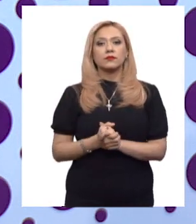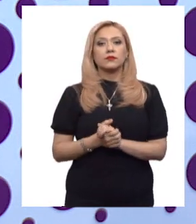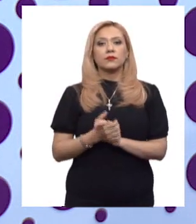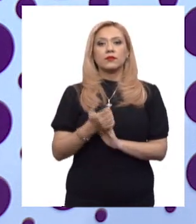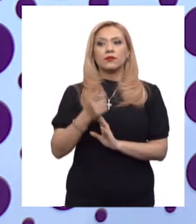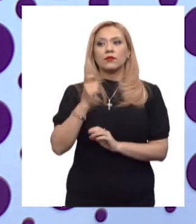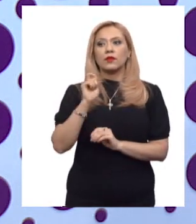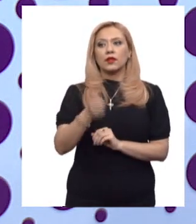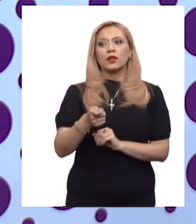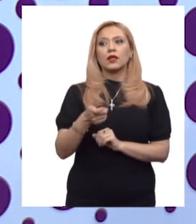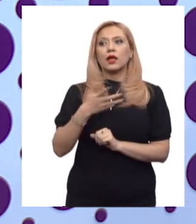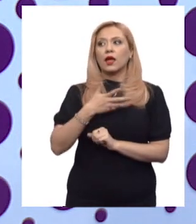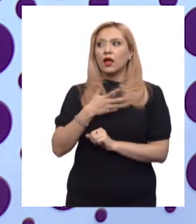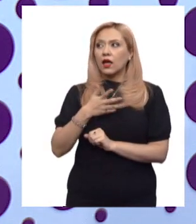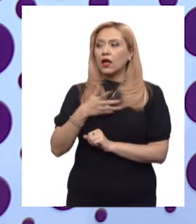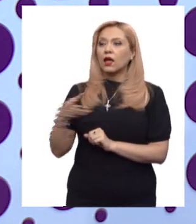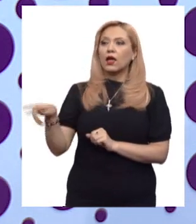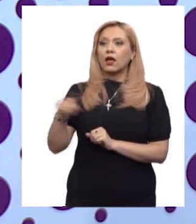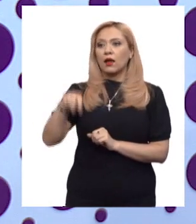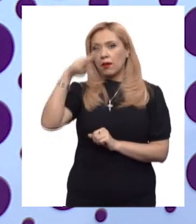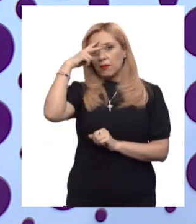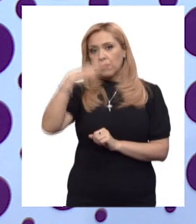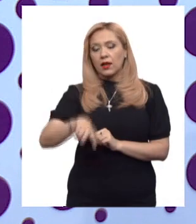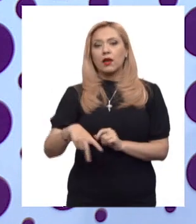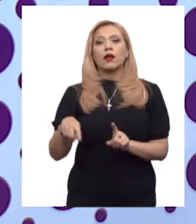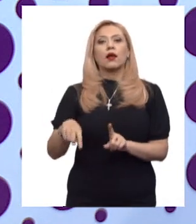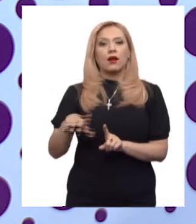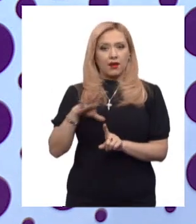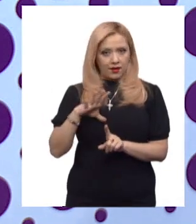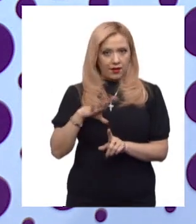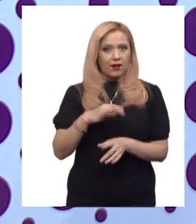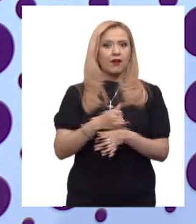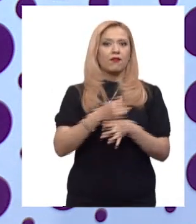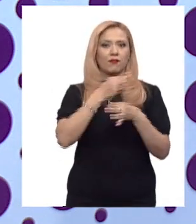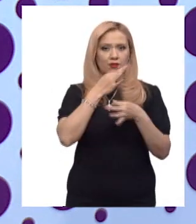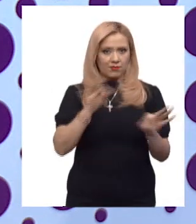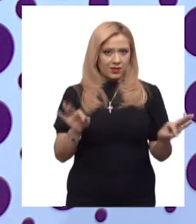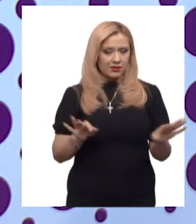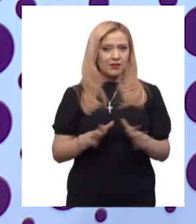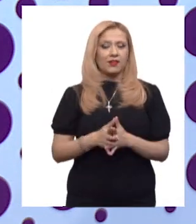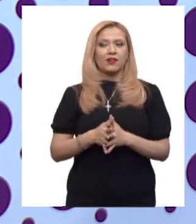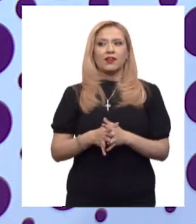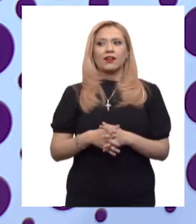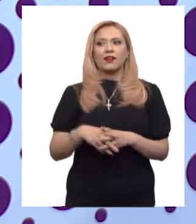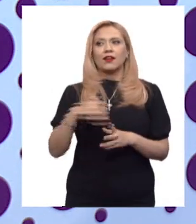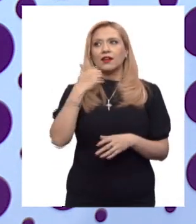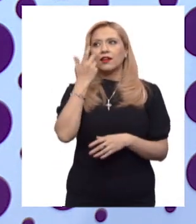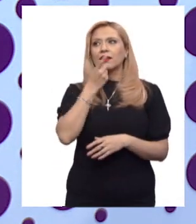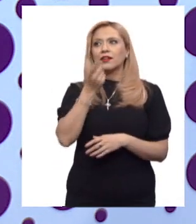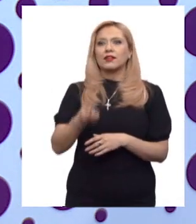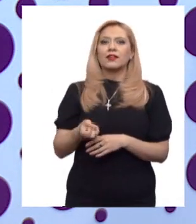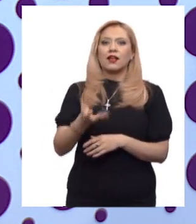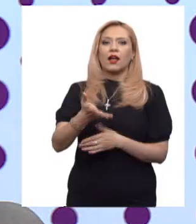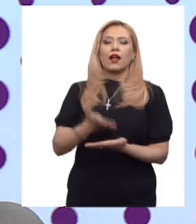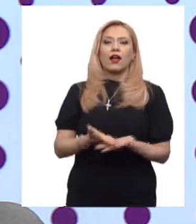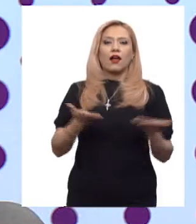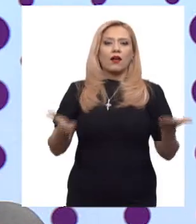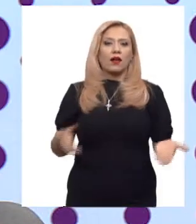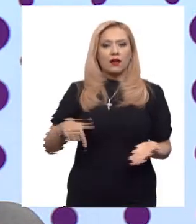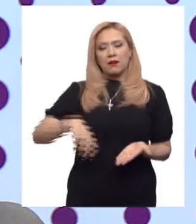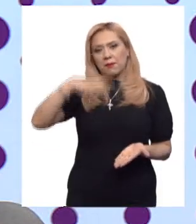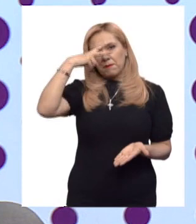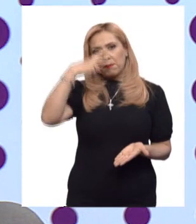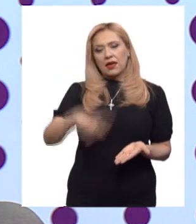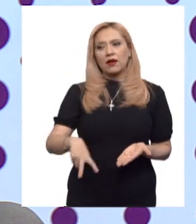allá de que si tienen información filtrala a México Leaks, por supuesto, más allá de esto, quisiera decir que ahora México